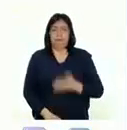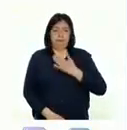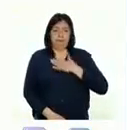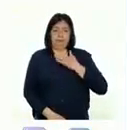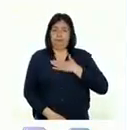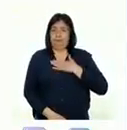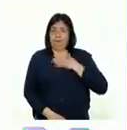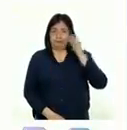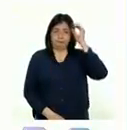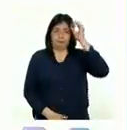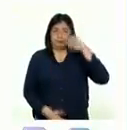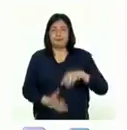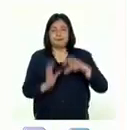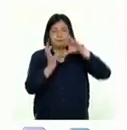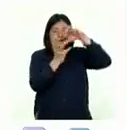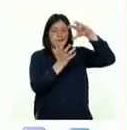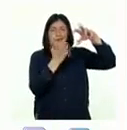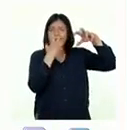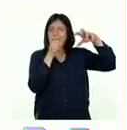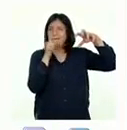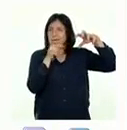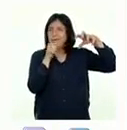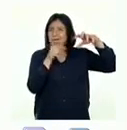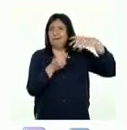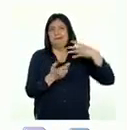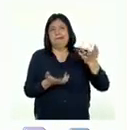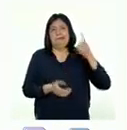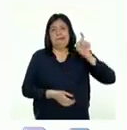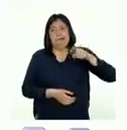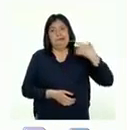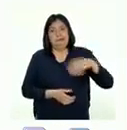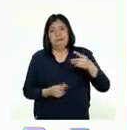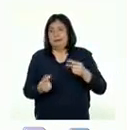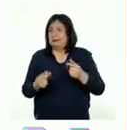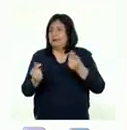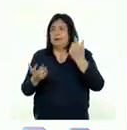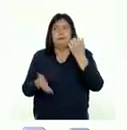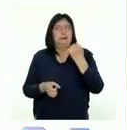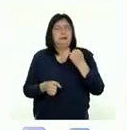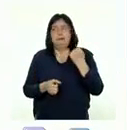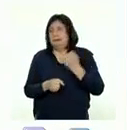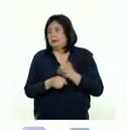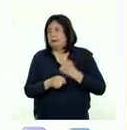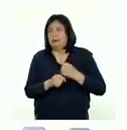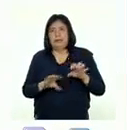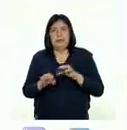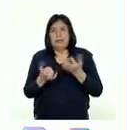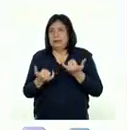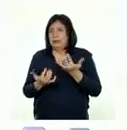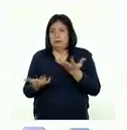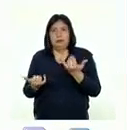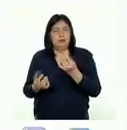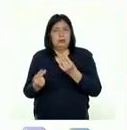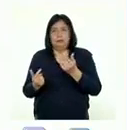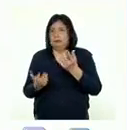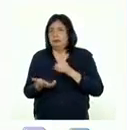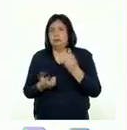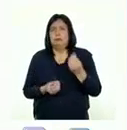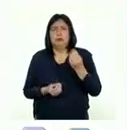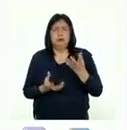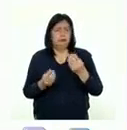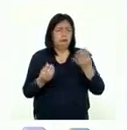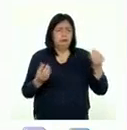Mi postura es que el calentamiento global es un asunto sobre el que debemos tomar acción ahora, de inmediato, porque